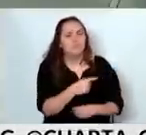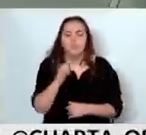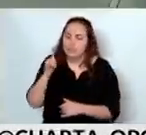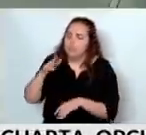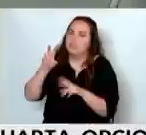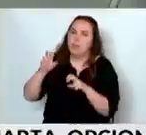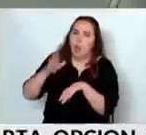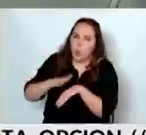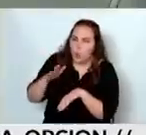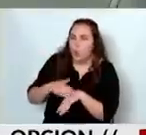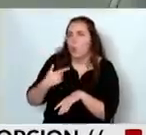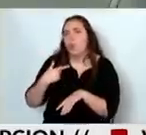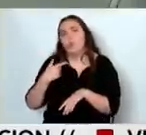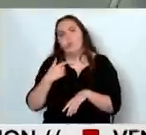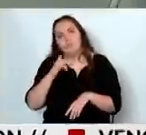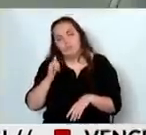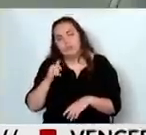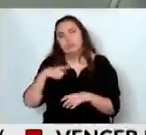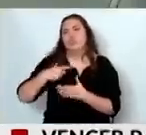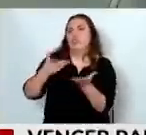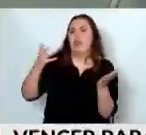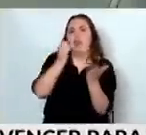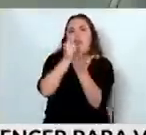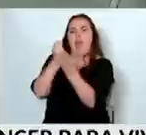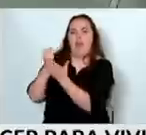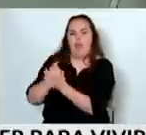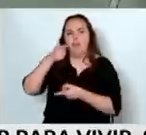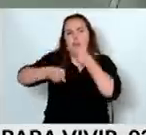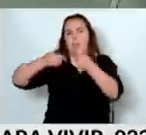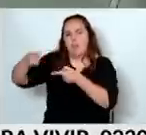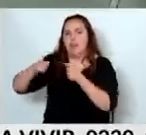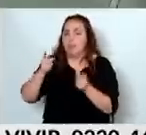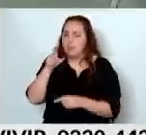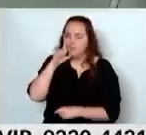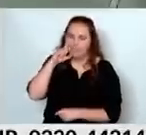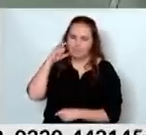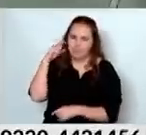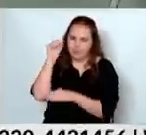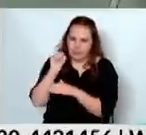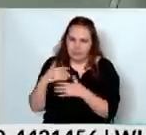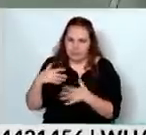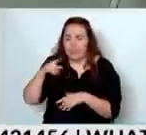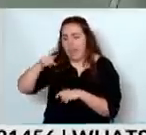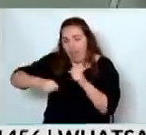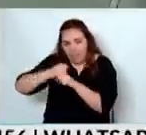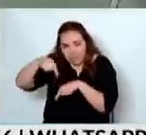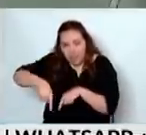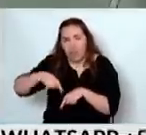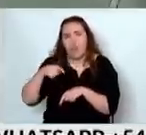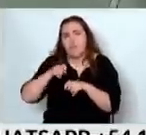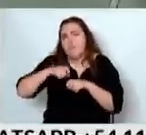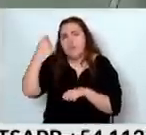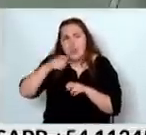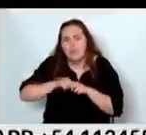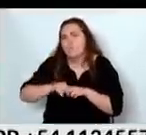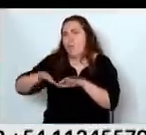sí, ¿por dónde? La estigmatización social, la vergüenza. El día de hoy siguen habiendo viralizaciones de intentos de suicidio, gente